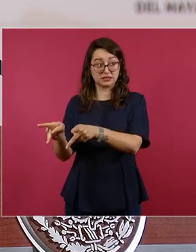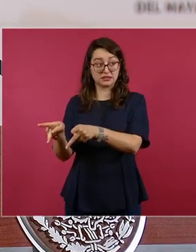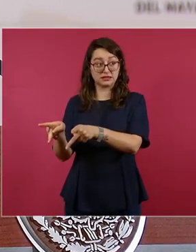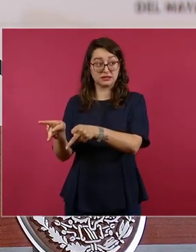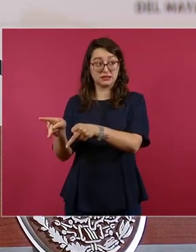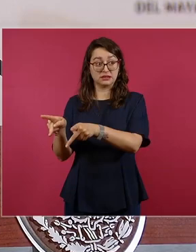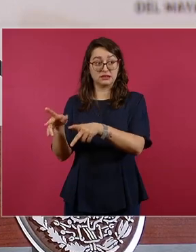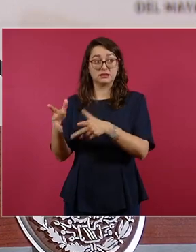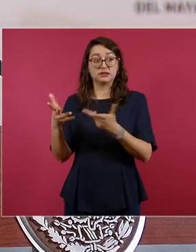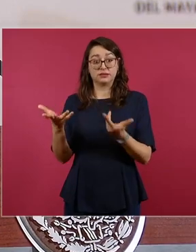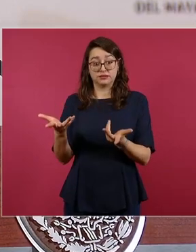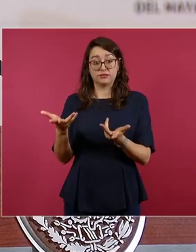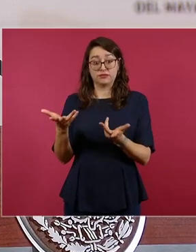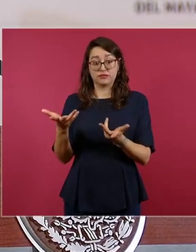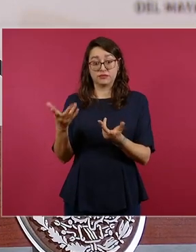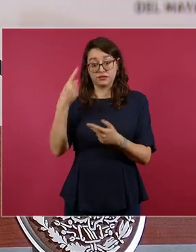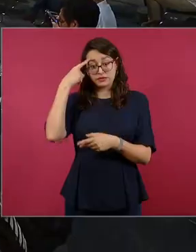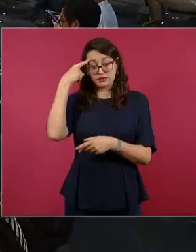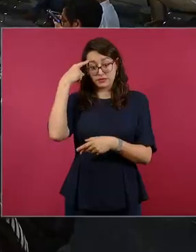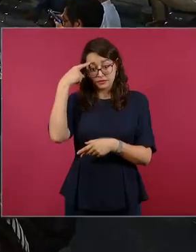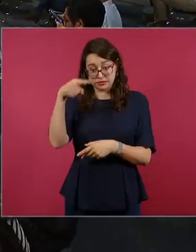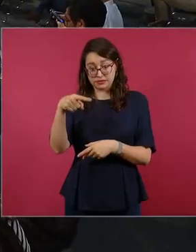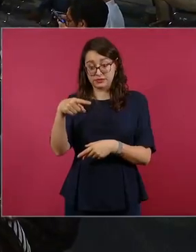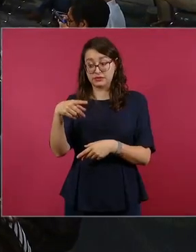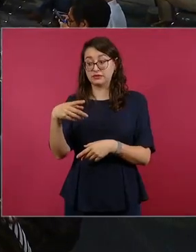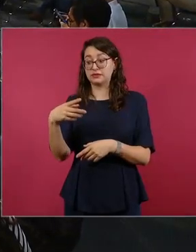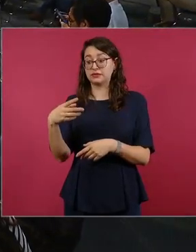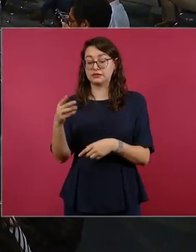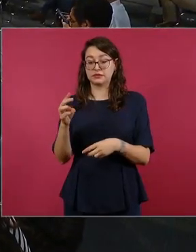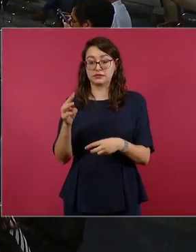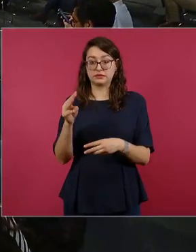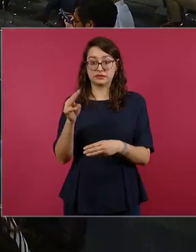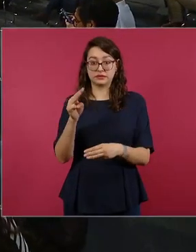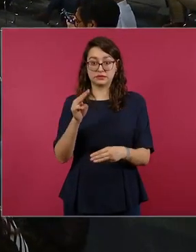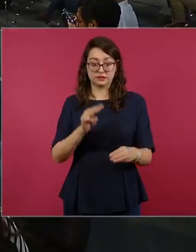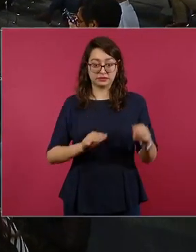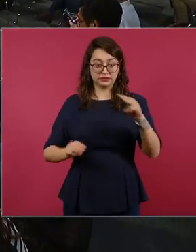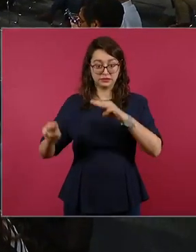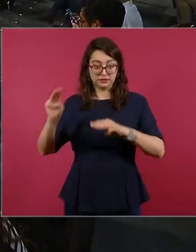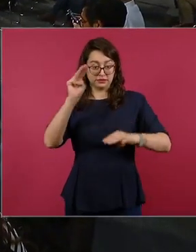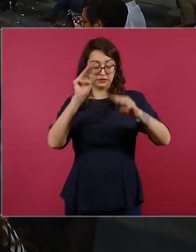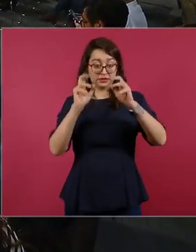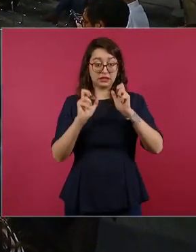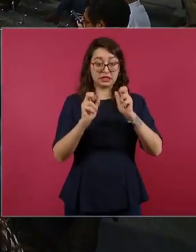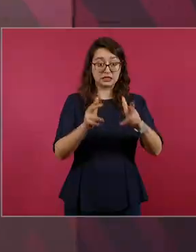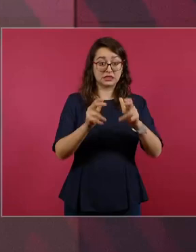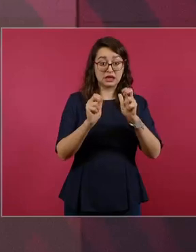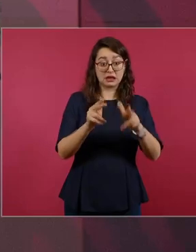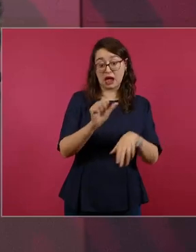para unir la sierra de Chiapas con el centro con Tuxtla